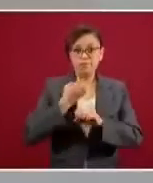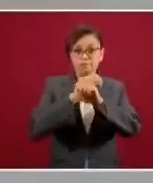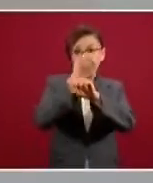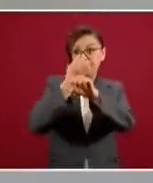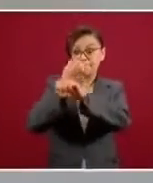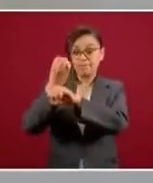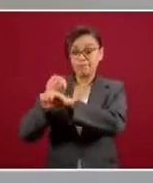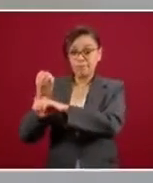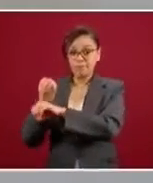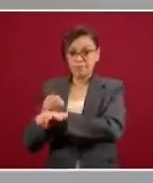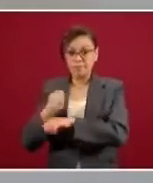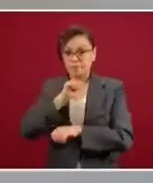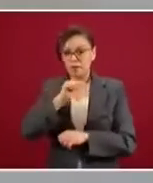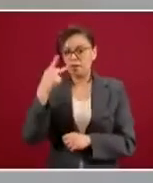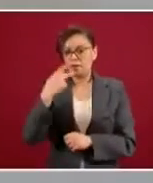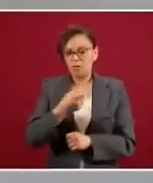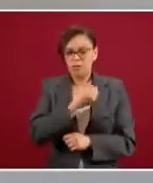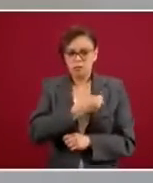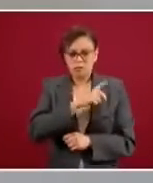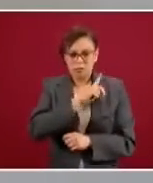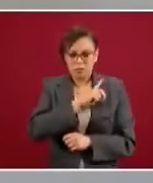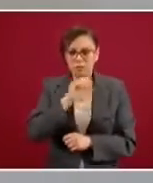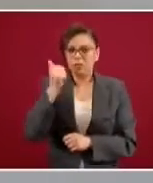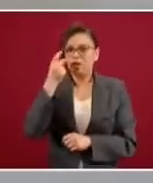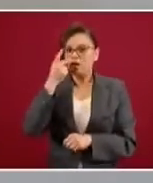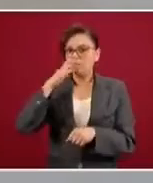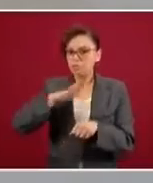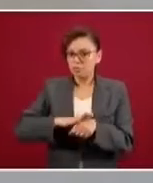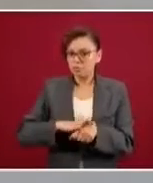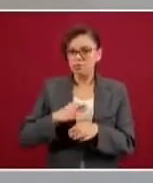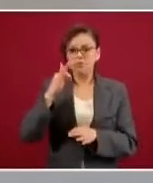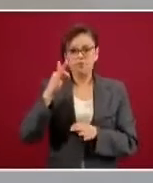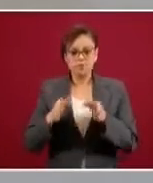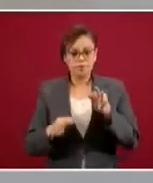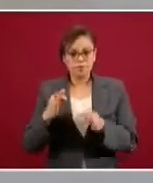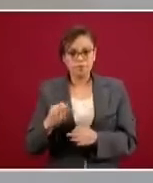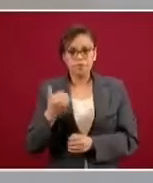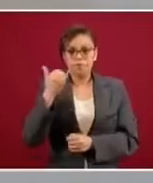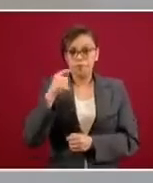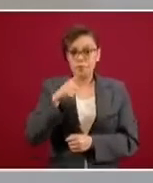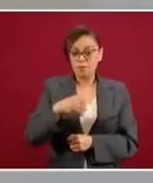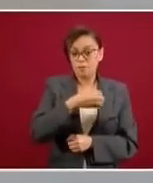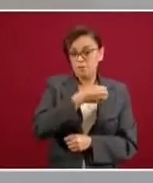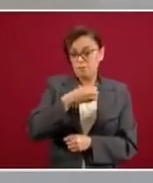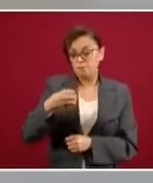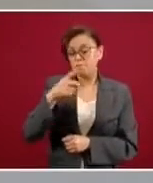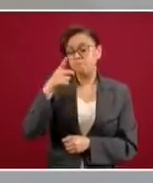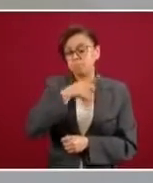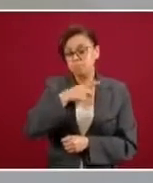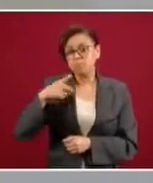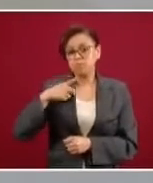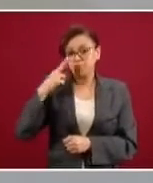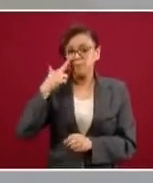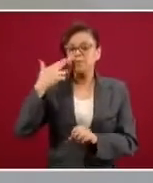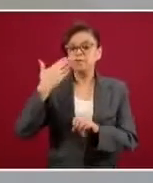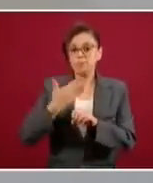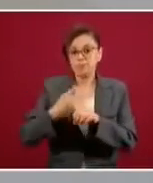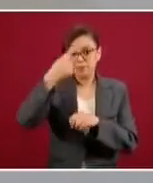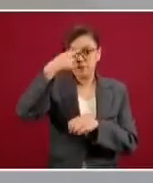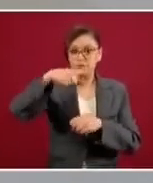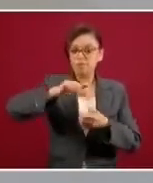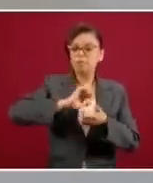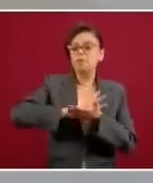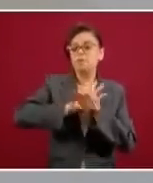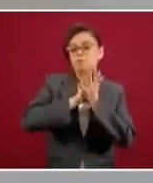es administrativa, jurídica y operativamente responsable del proceso de reconversión